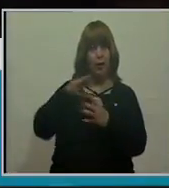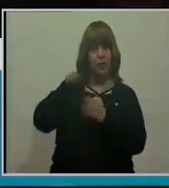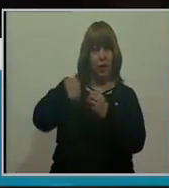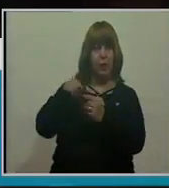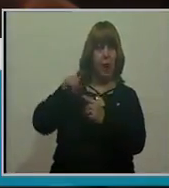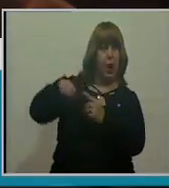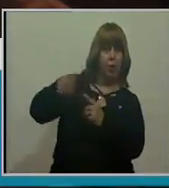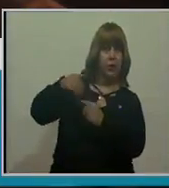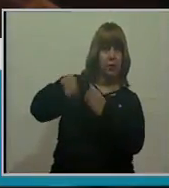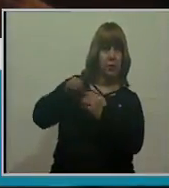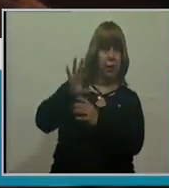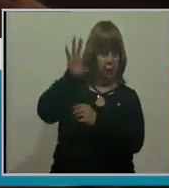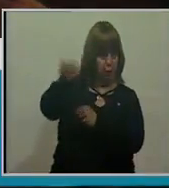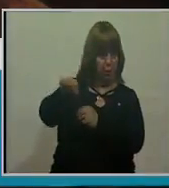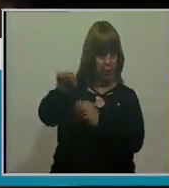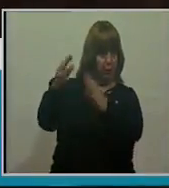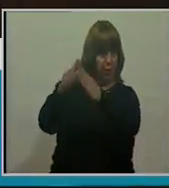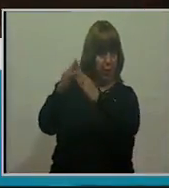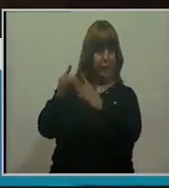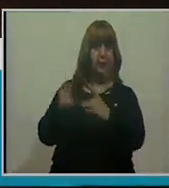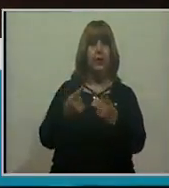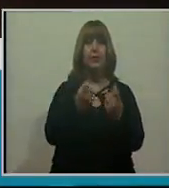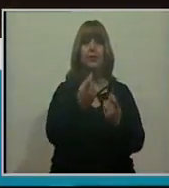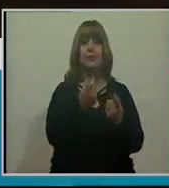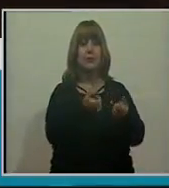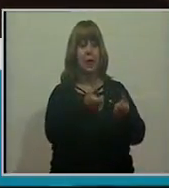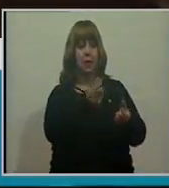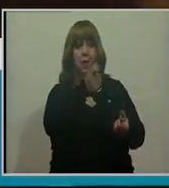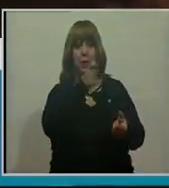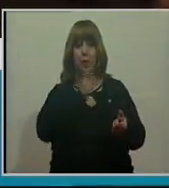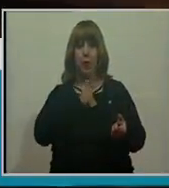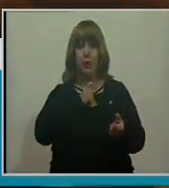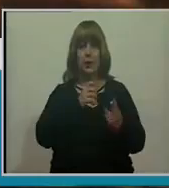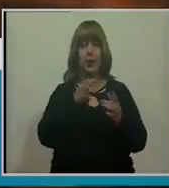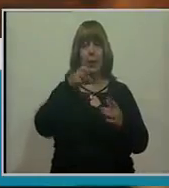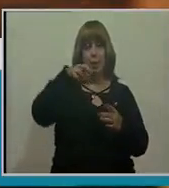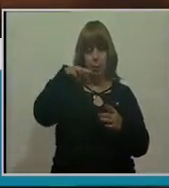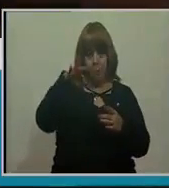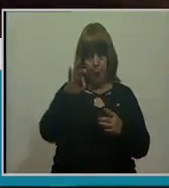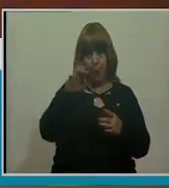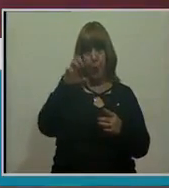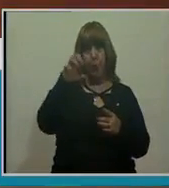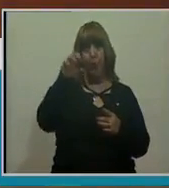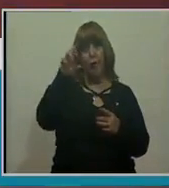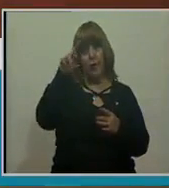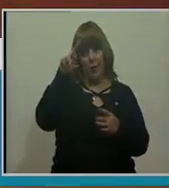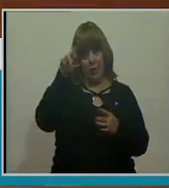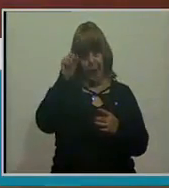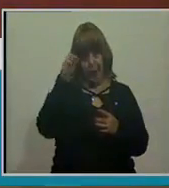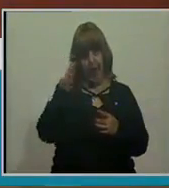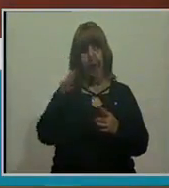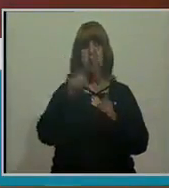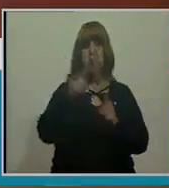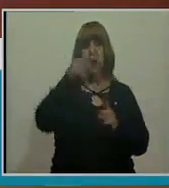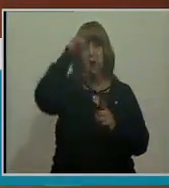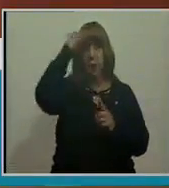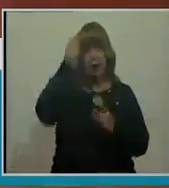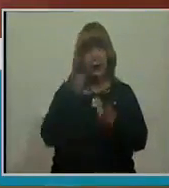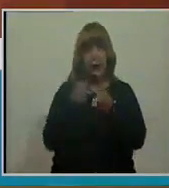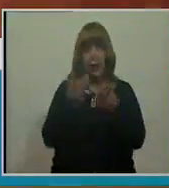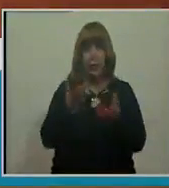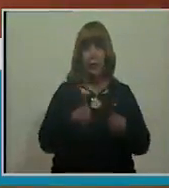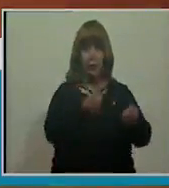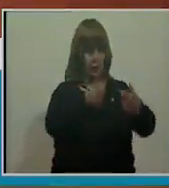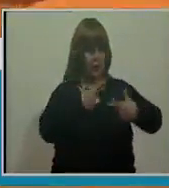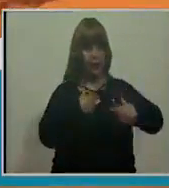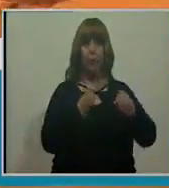una respuesta de Procrear, desde Nación, por favor, que den una respuesta y que nos entreguen nuestras viviendas que están listas, nada